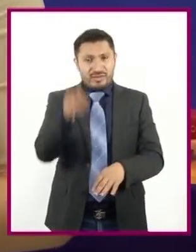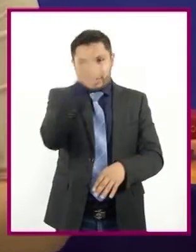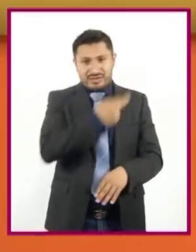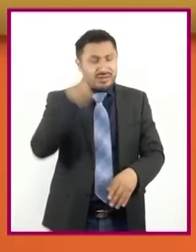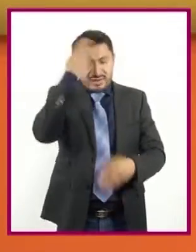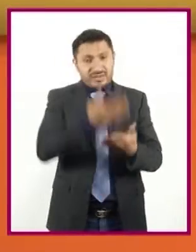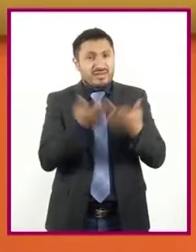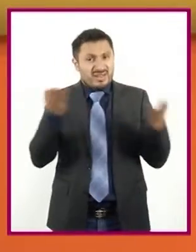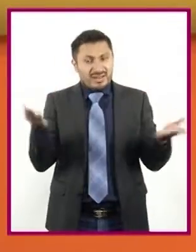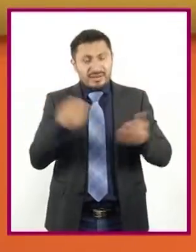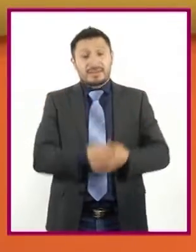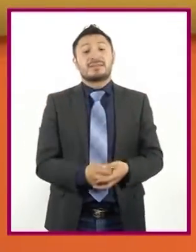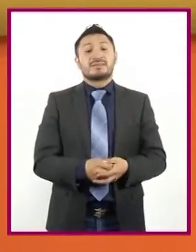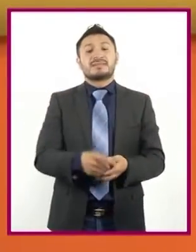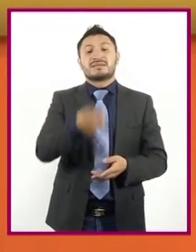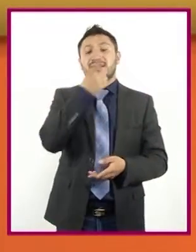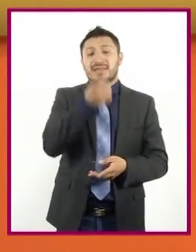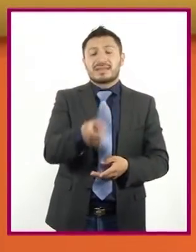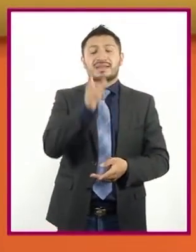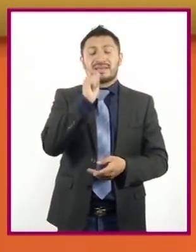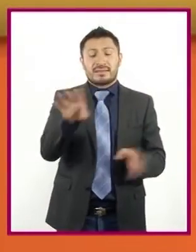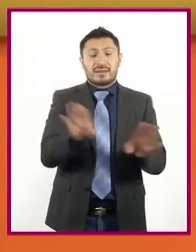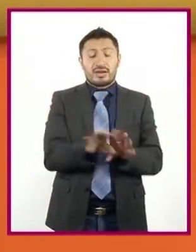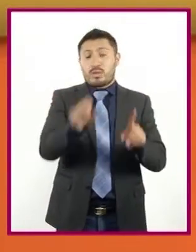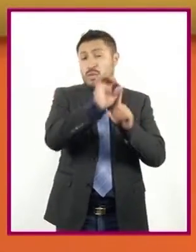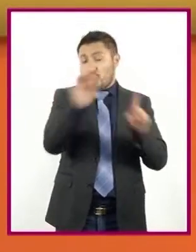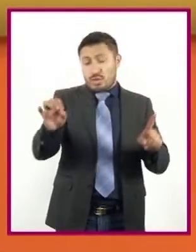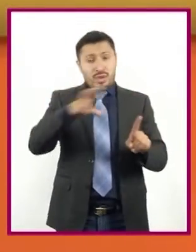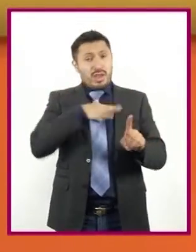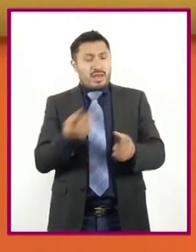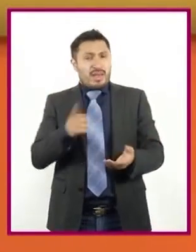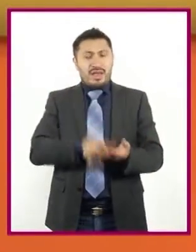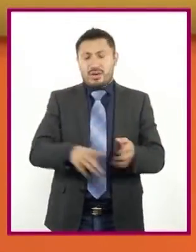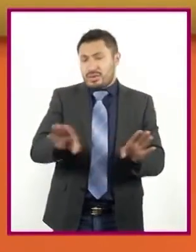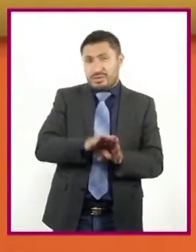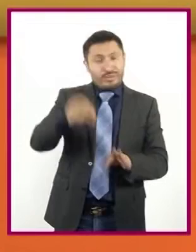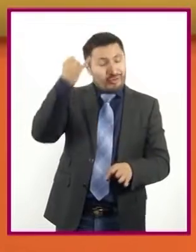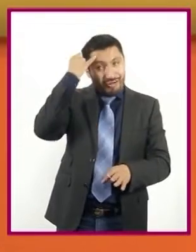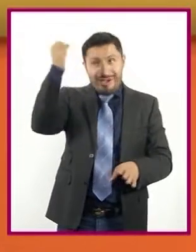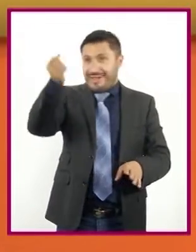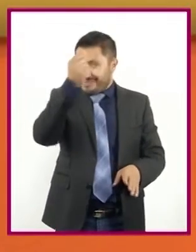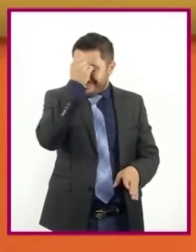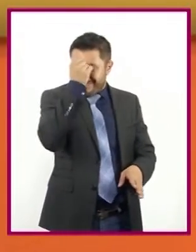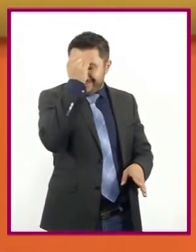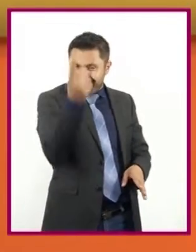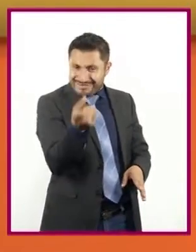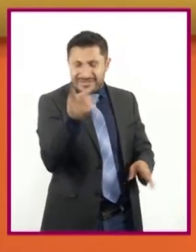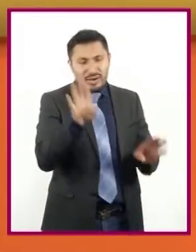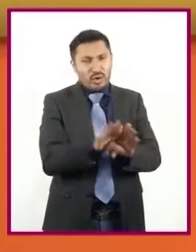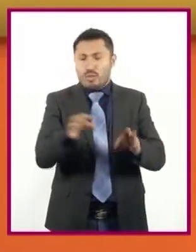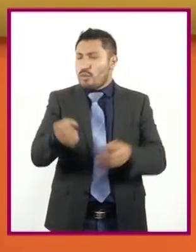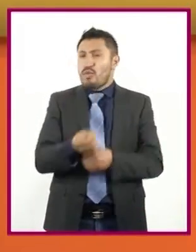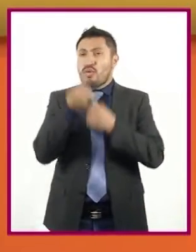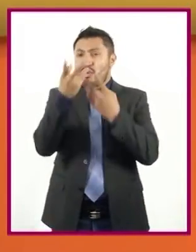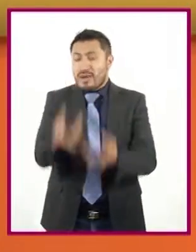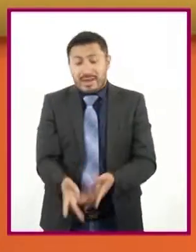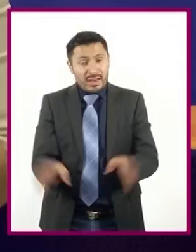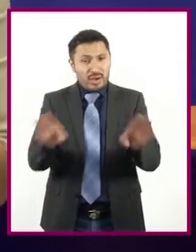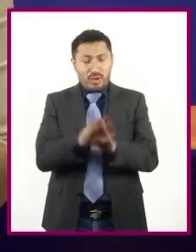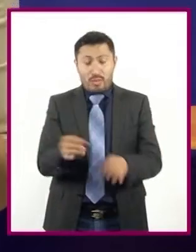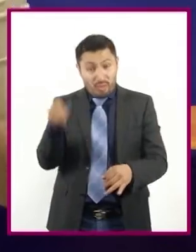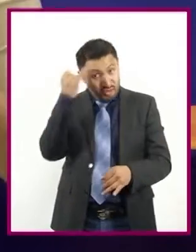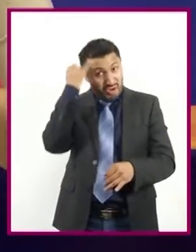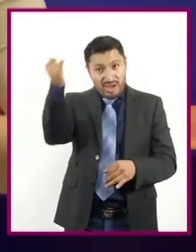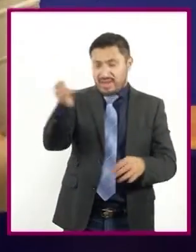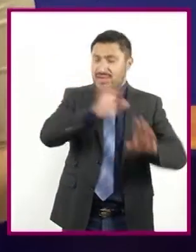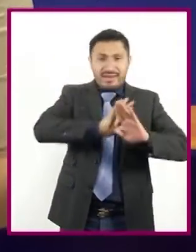continuación. Los dichos son enunciados que contienen ciertas ocurrencias ingeniosas que se expresan en sentido figurado.